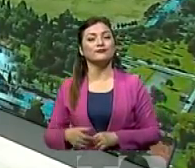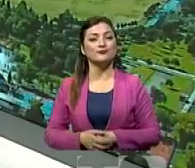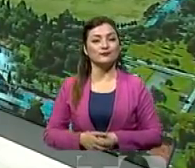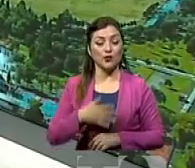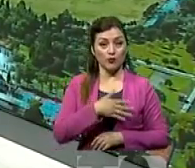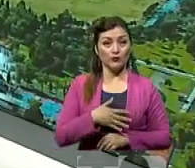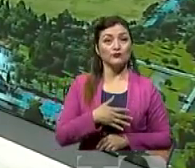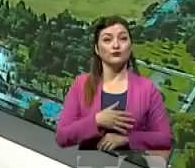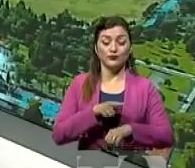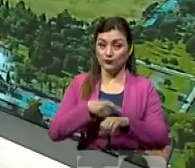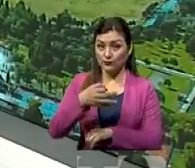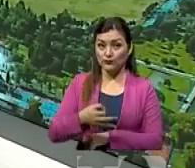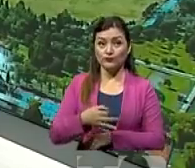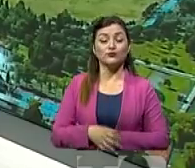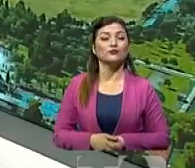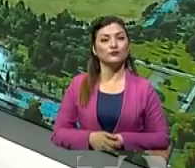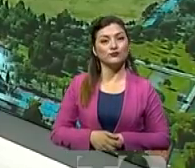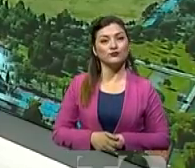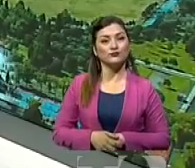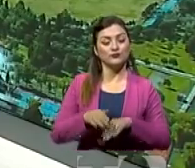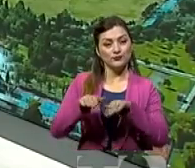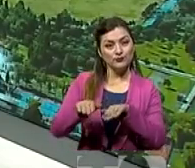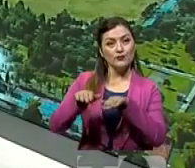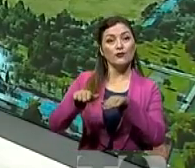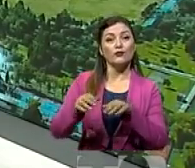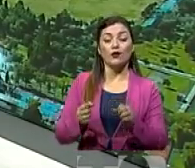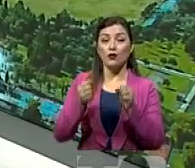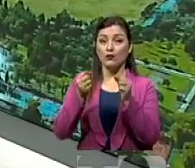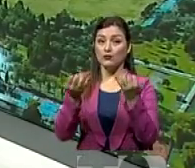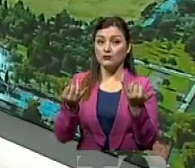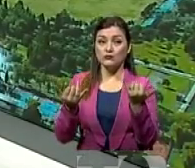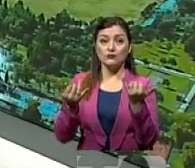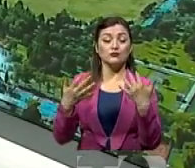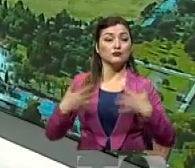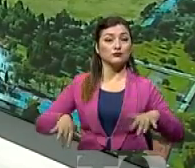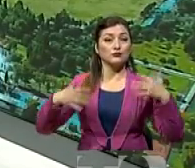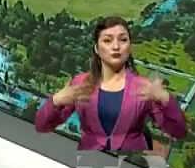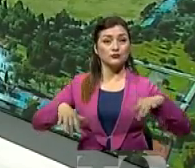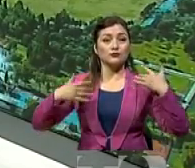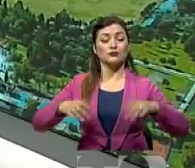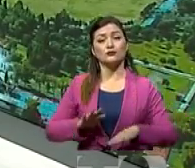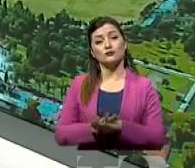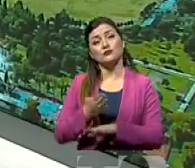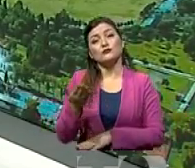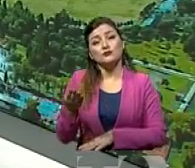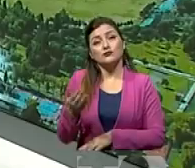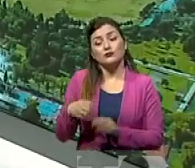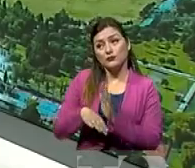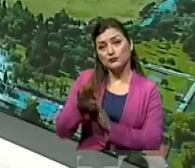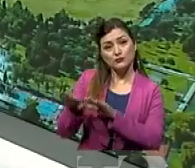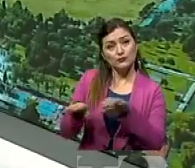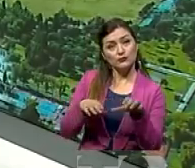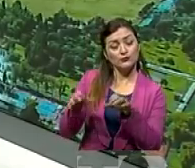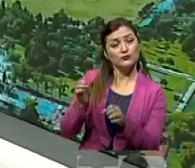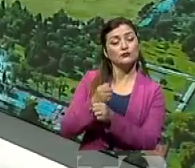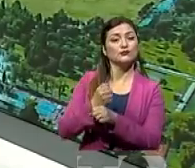favor, levántese con tiempo. Recuerde que la carga vehicular se ha incrementado en las últimas semanas, esto después de que ya la mayoría de actividades